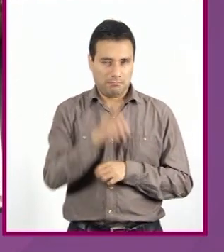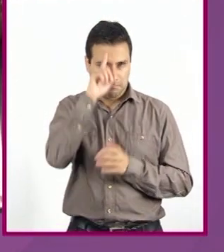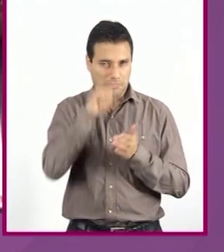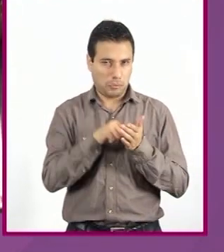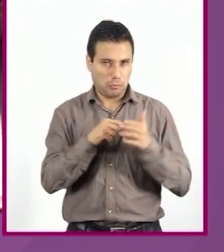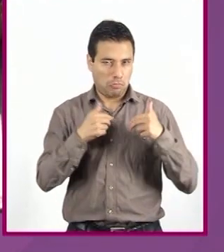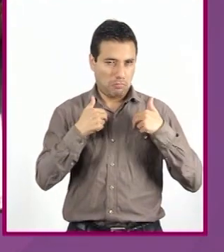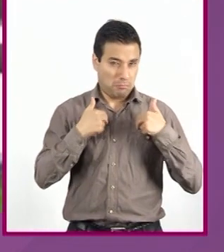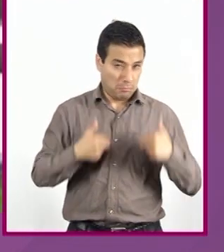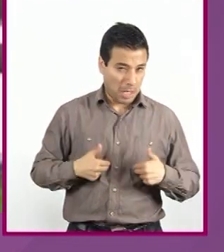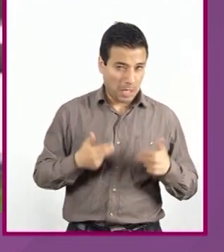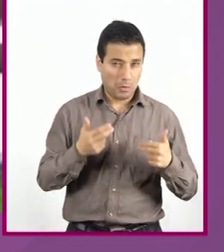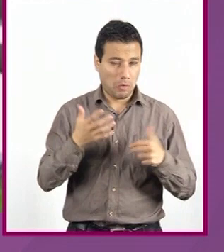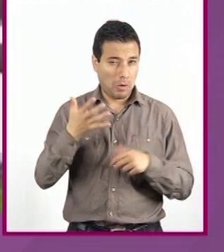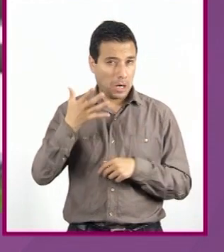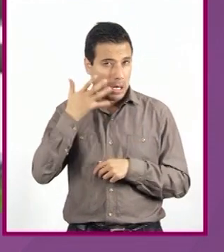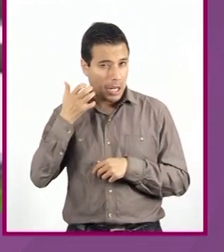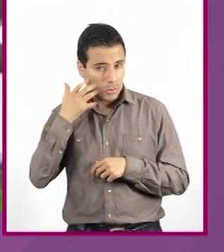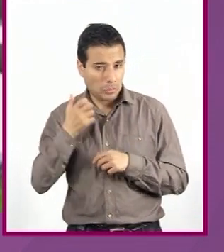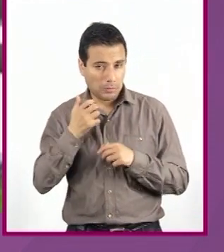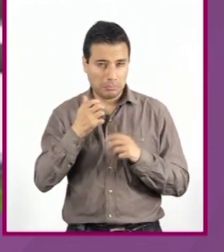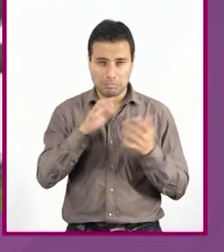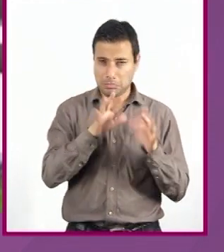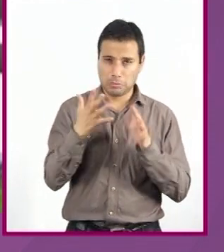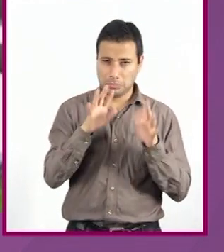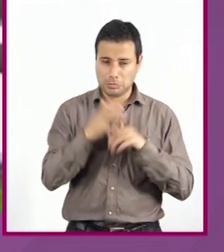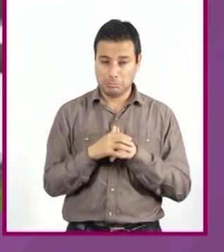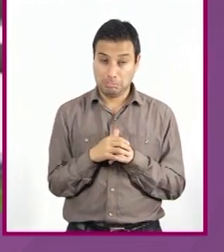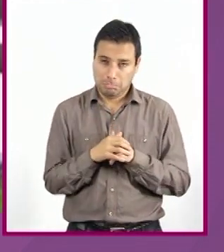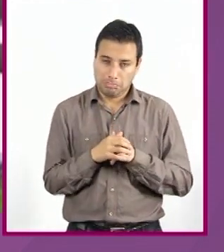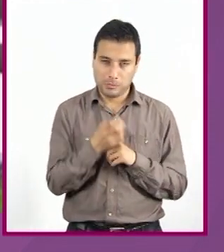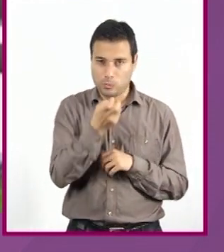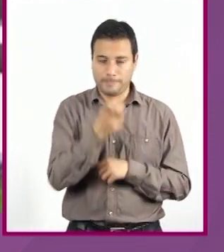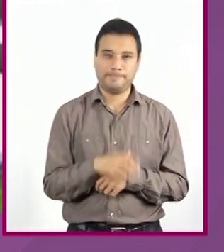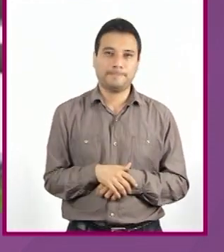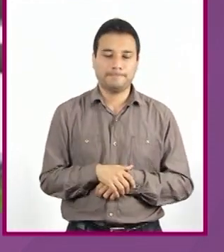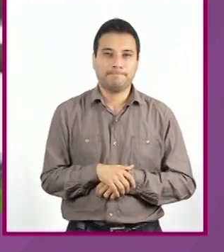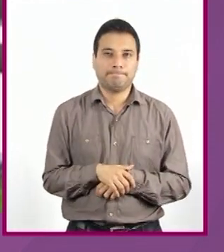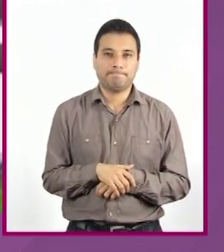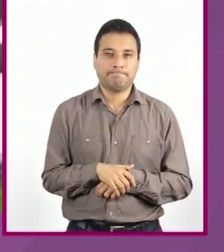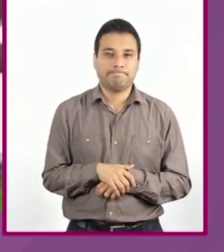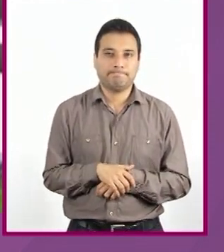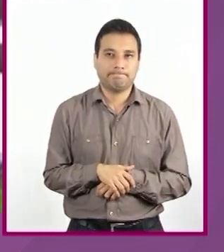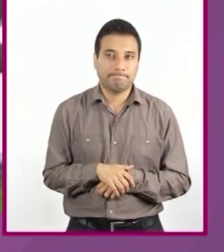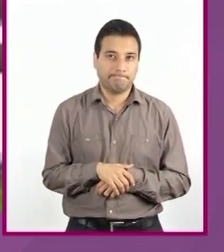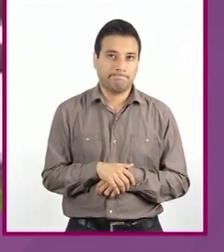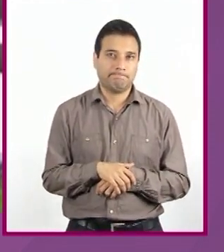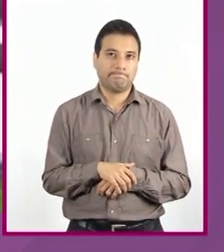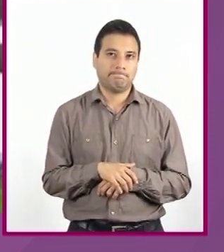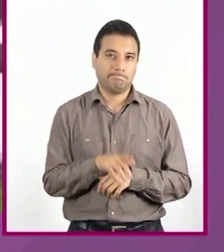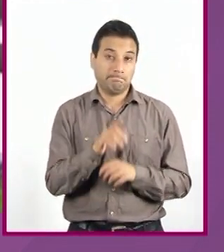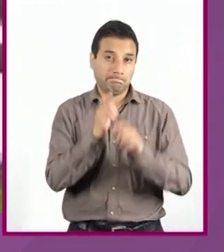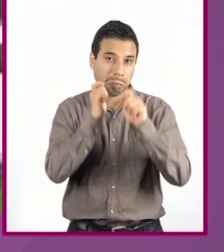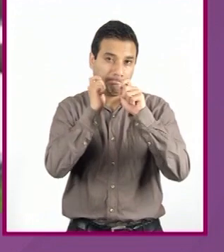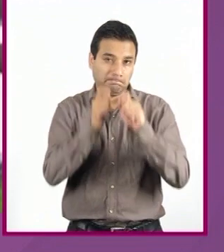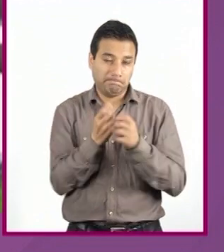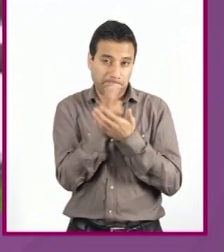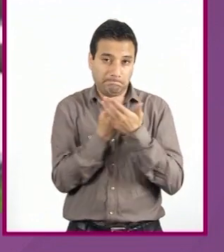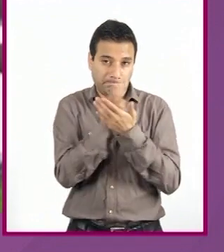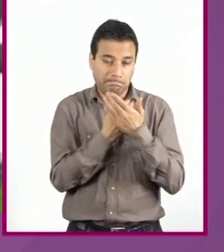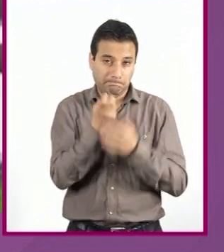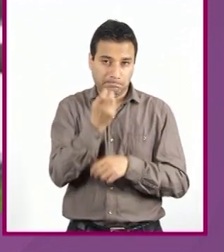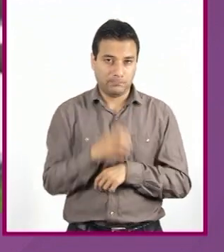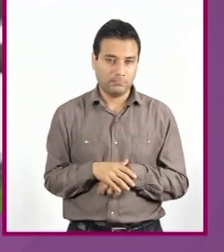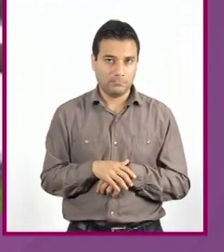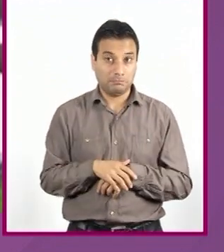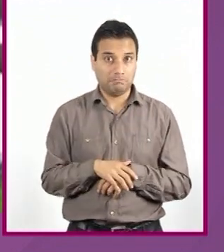rasgos felinos. Entonces, son los elementos que tiene labrados en bajo relieve. Y